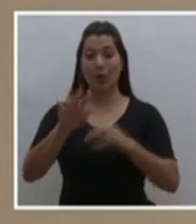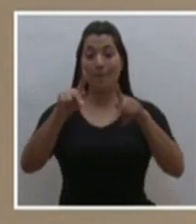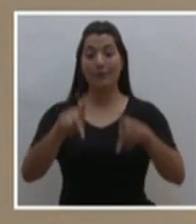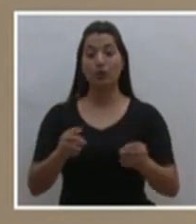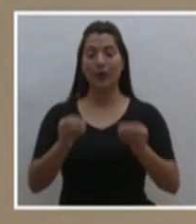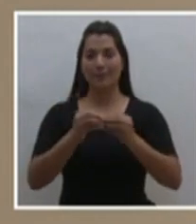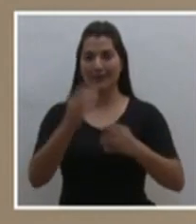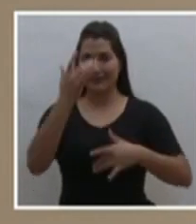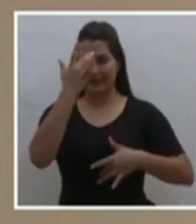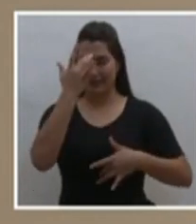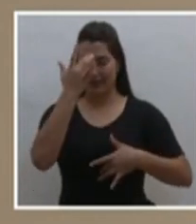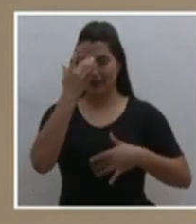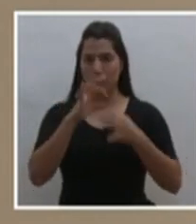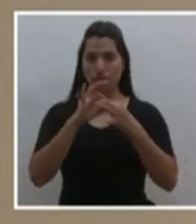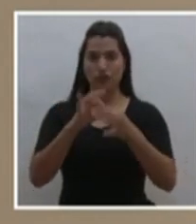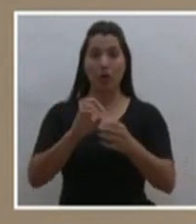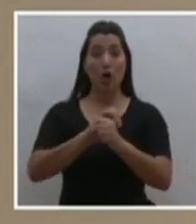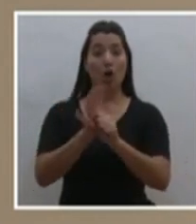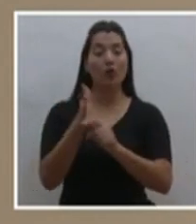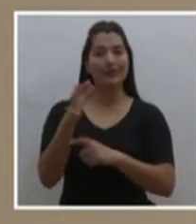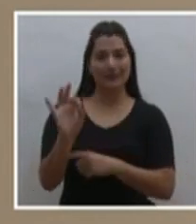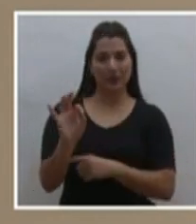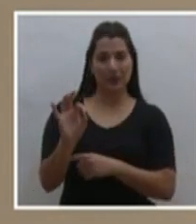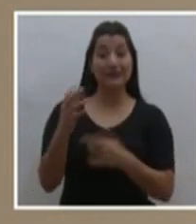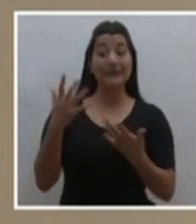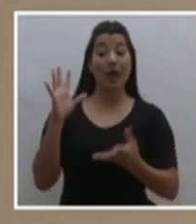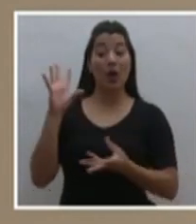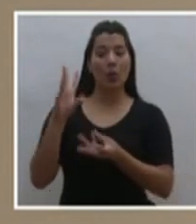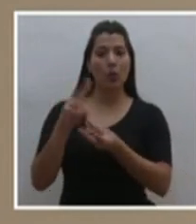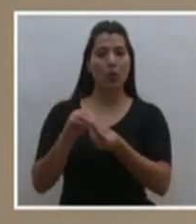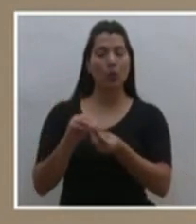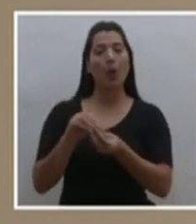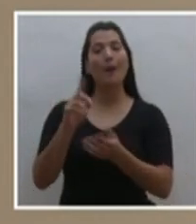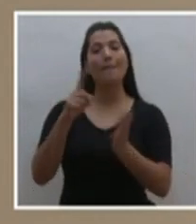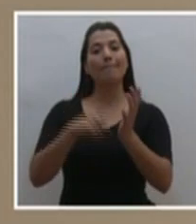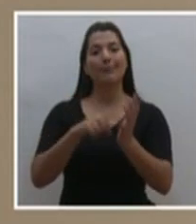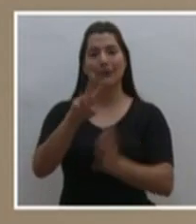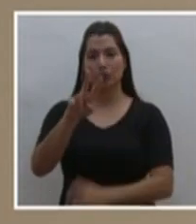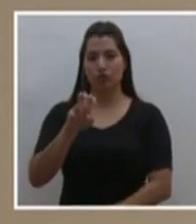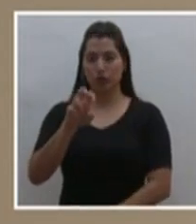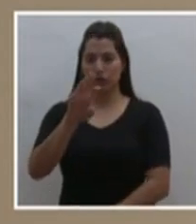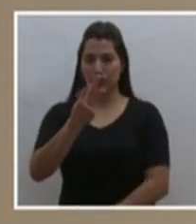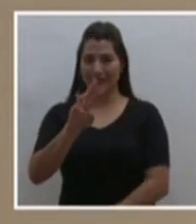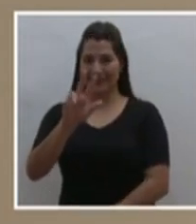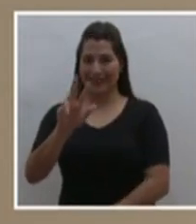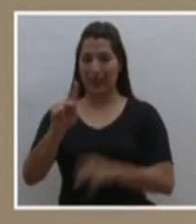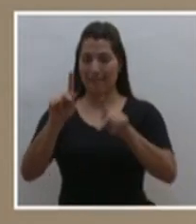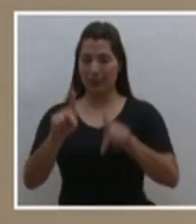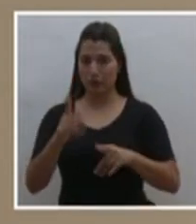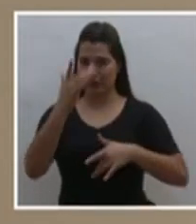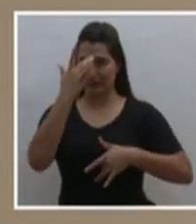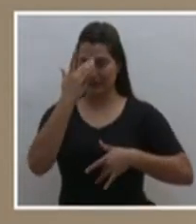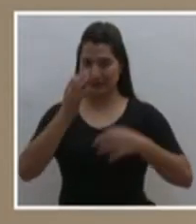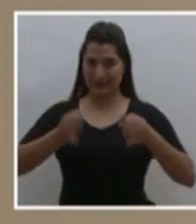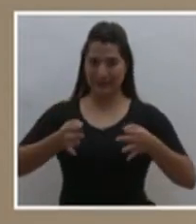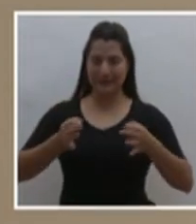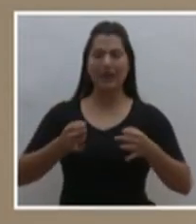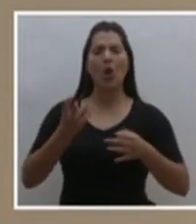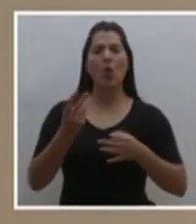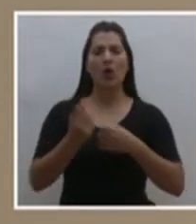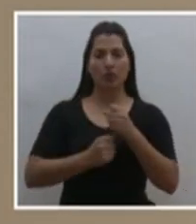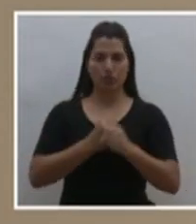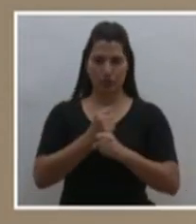país de casos de COVID-19 para un total de 1.263 casos confirmados con un rango de